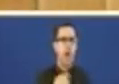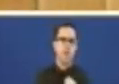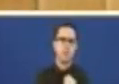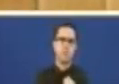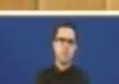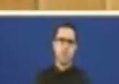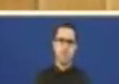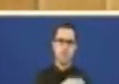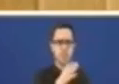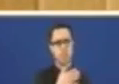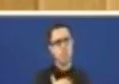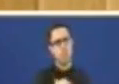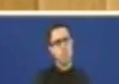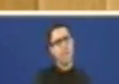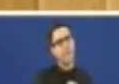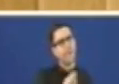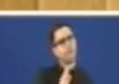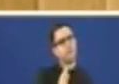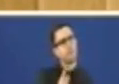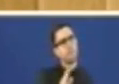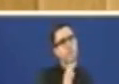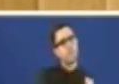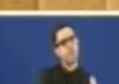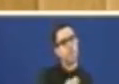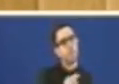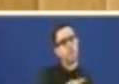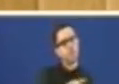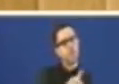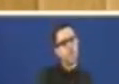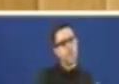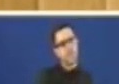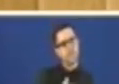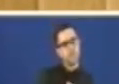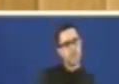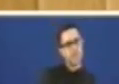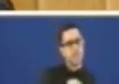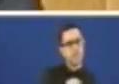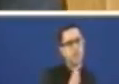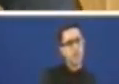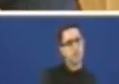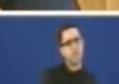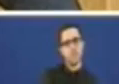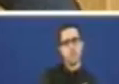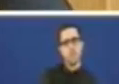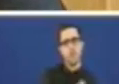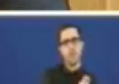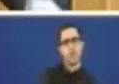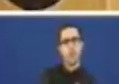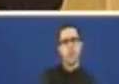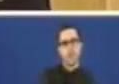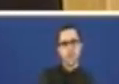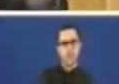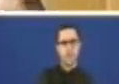12 meses o pagamento xa non do capital, senón da remuneración a que teñen dereito as persoas